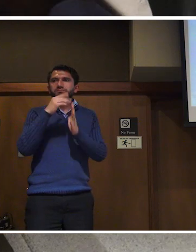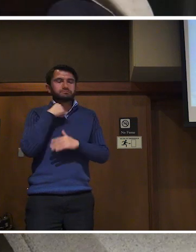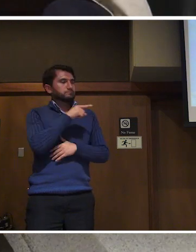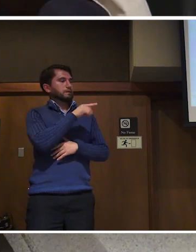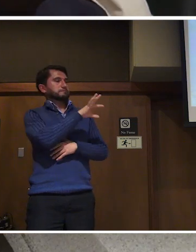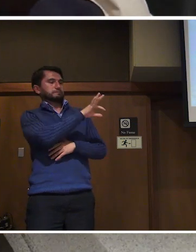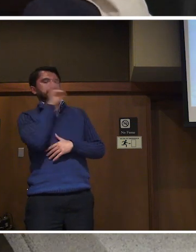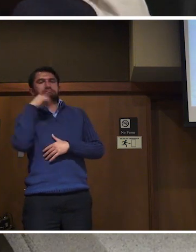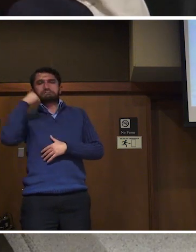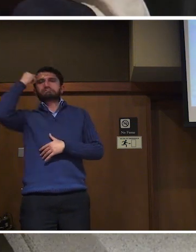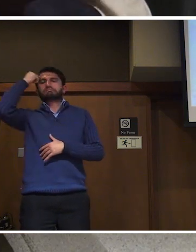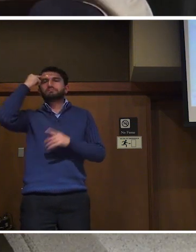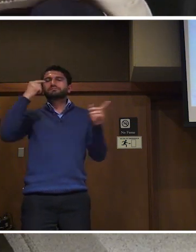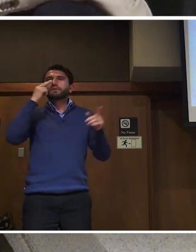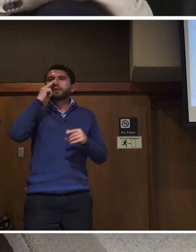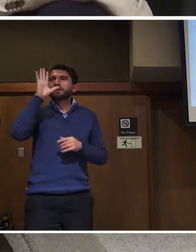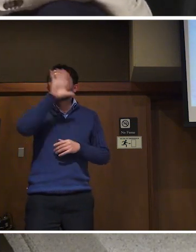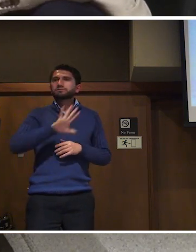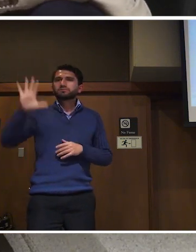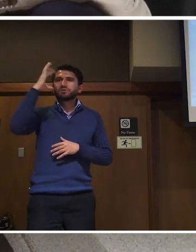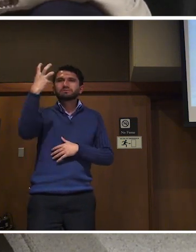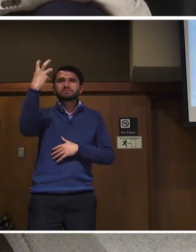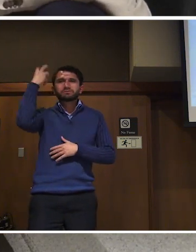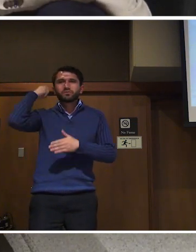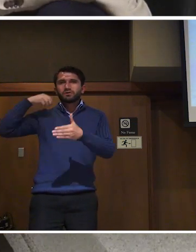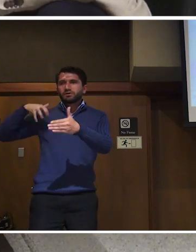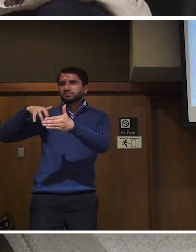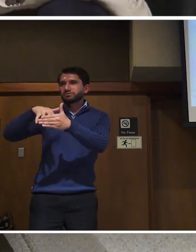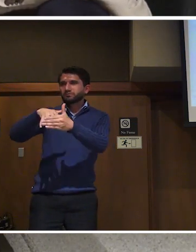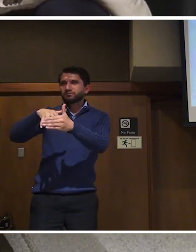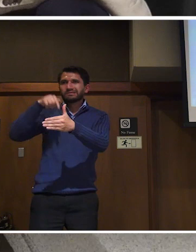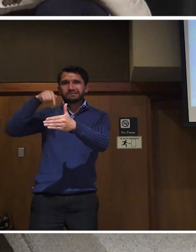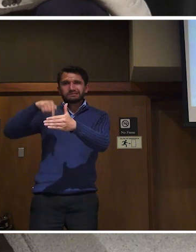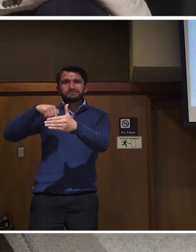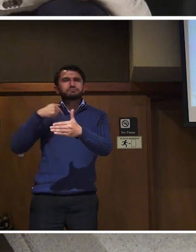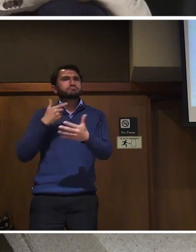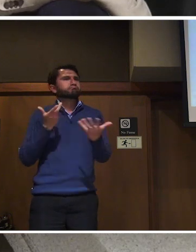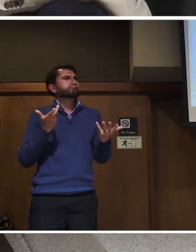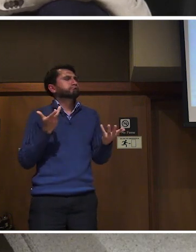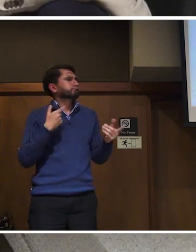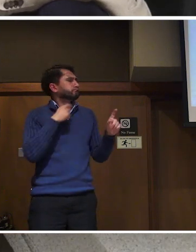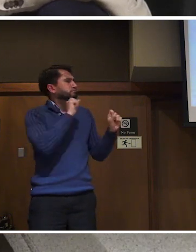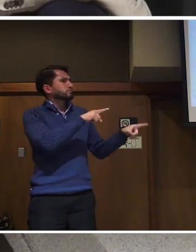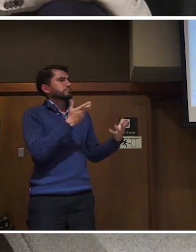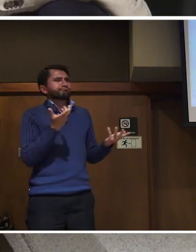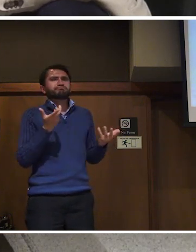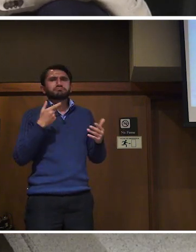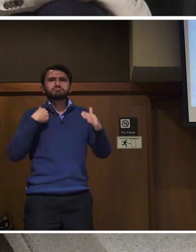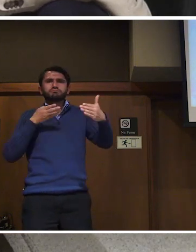Yo he estado observando que en su discurso y se me quedó algo en la mente respecto a el Archivo